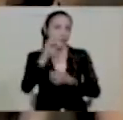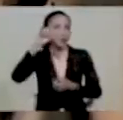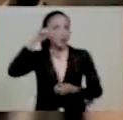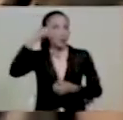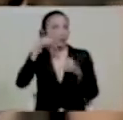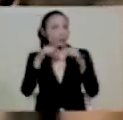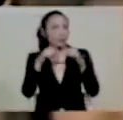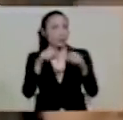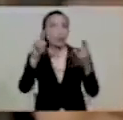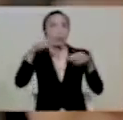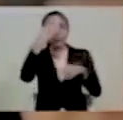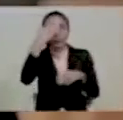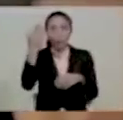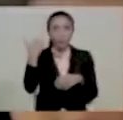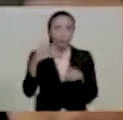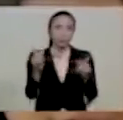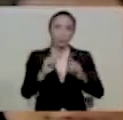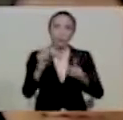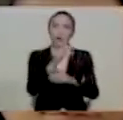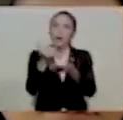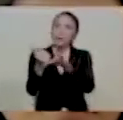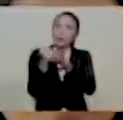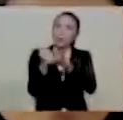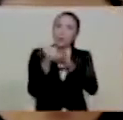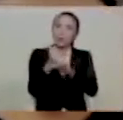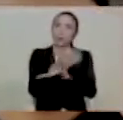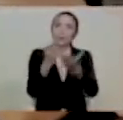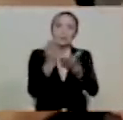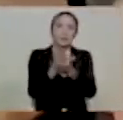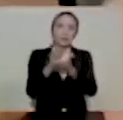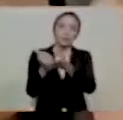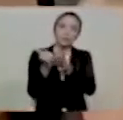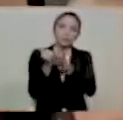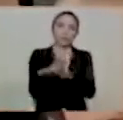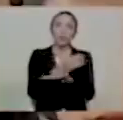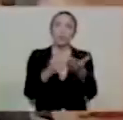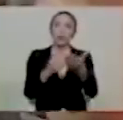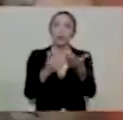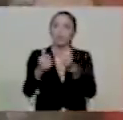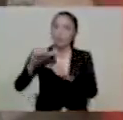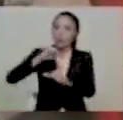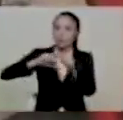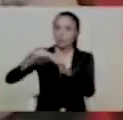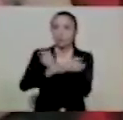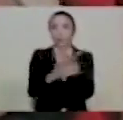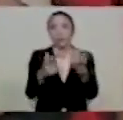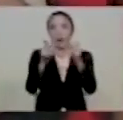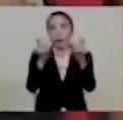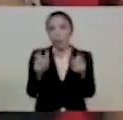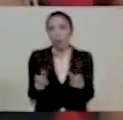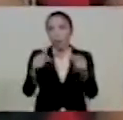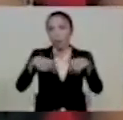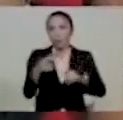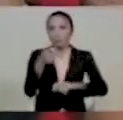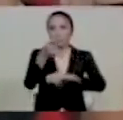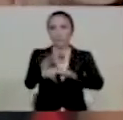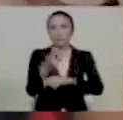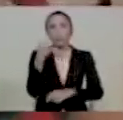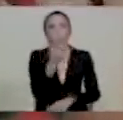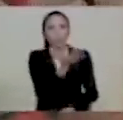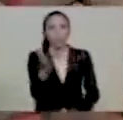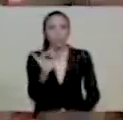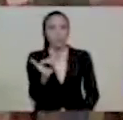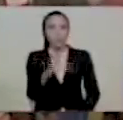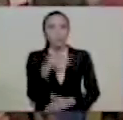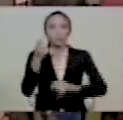recuerdos como esos seres que nos ayudaron, que nos extendieron la mano para ser seres maravillosos, como estamos seguros son ustedes